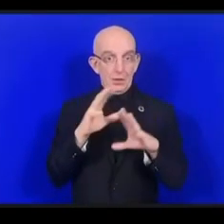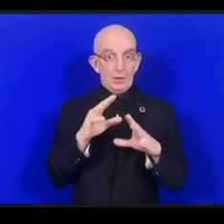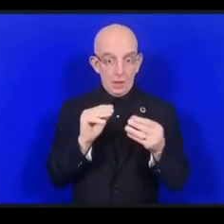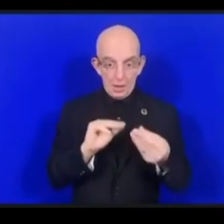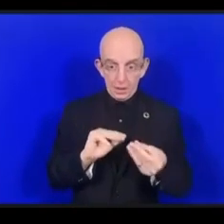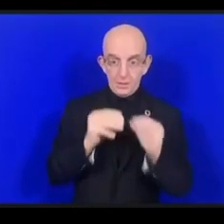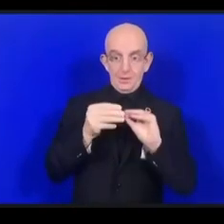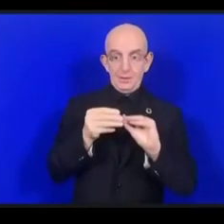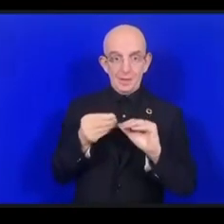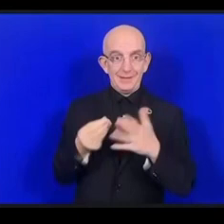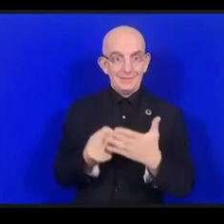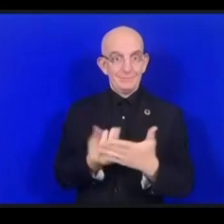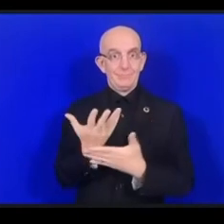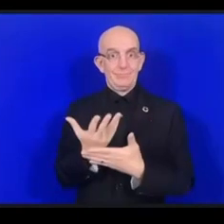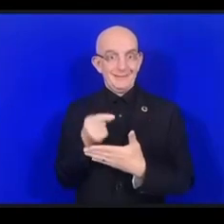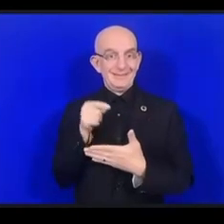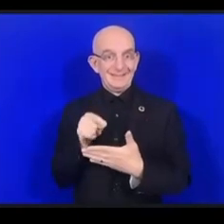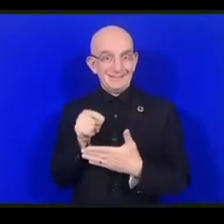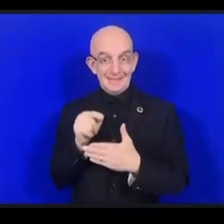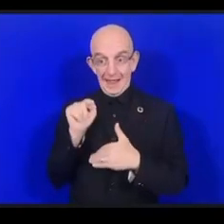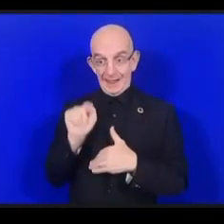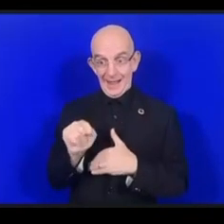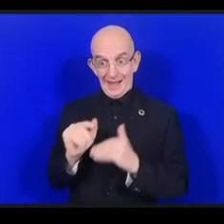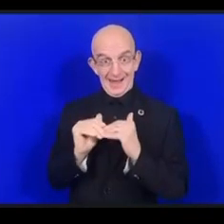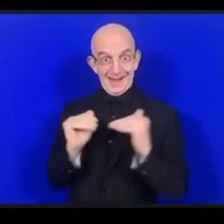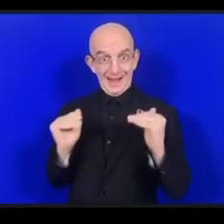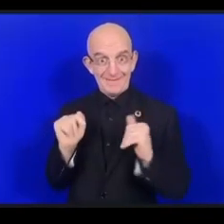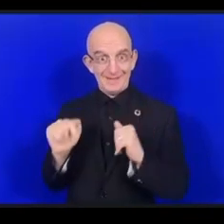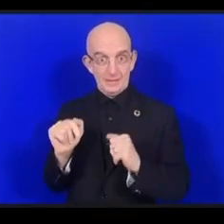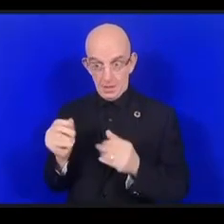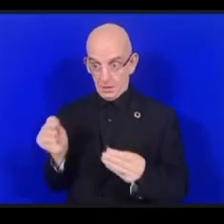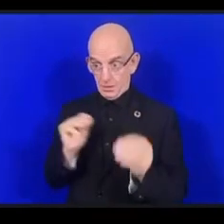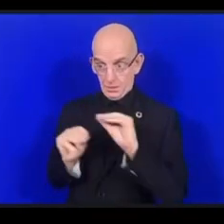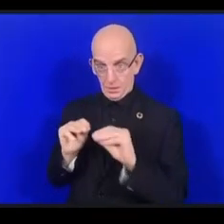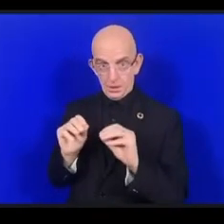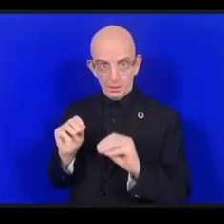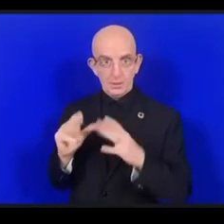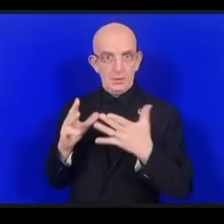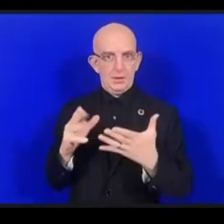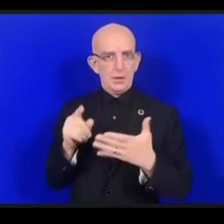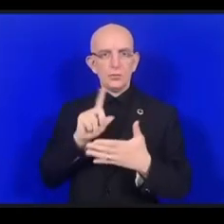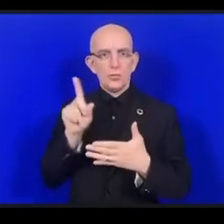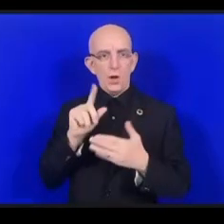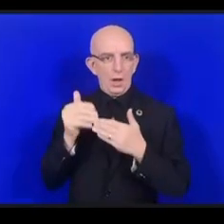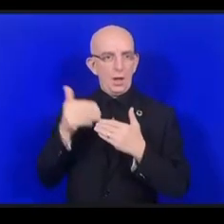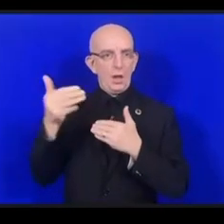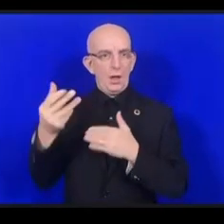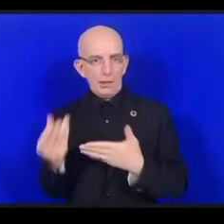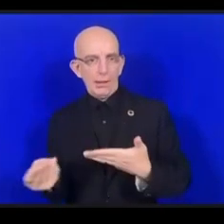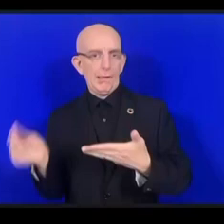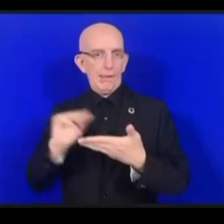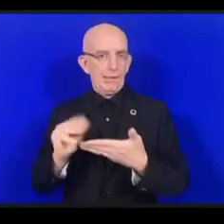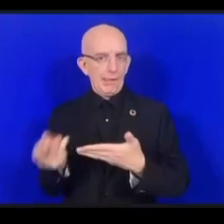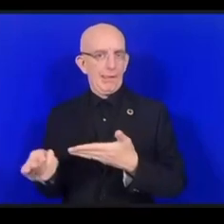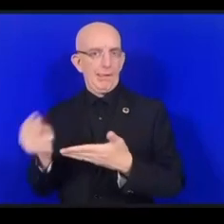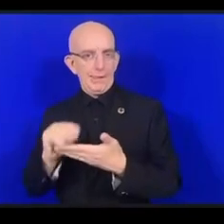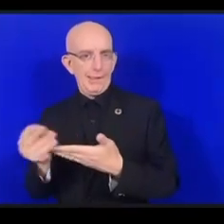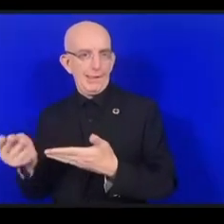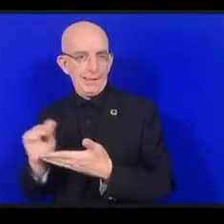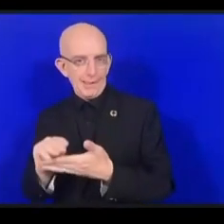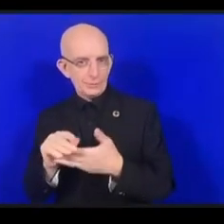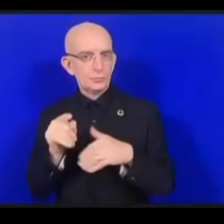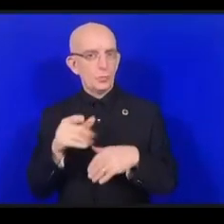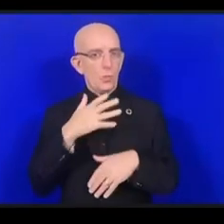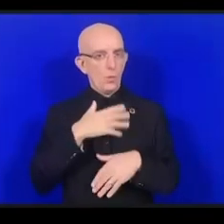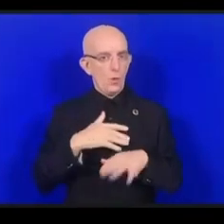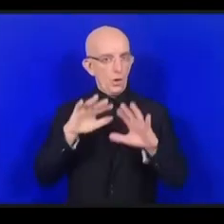tiempo también me gustaría añadir el tema de el diseño universal para el aprendizaje Esto es algo que estamos entendiendo en